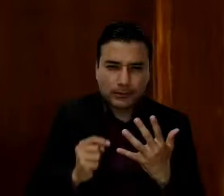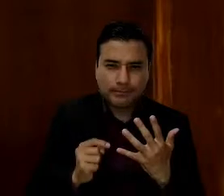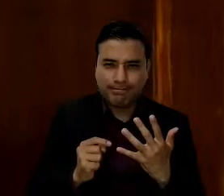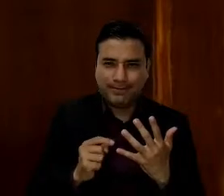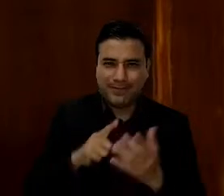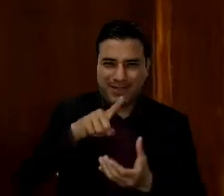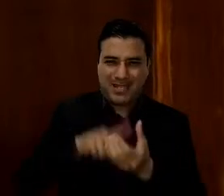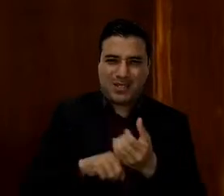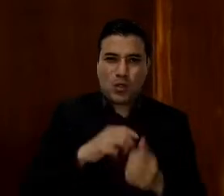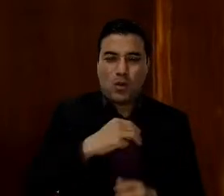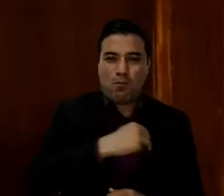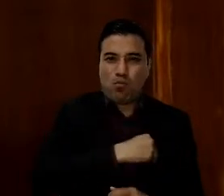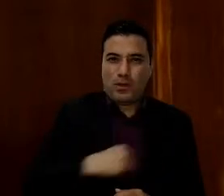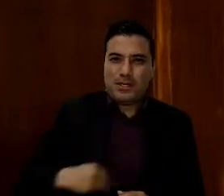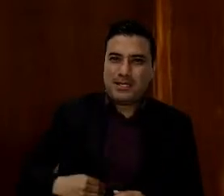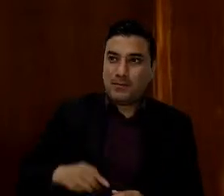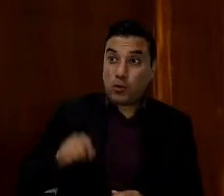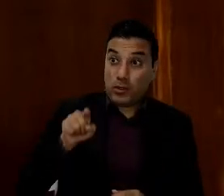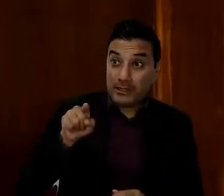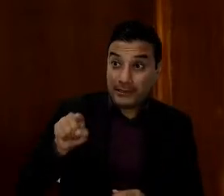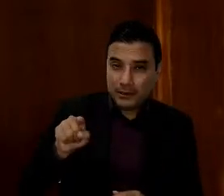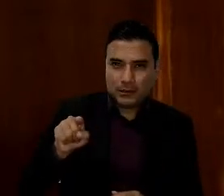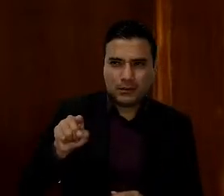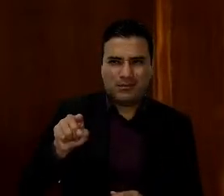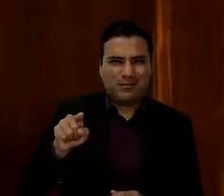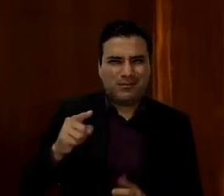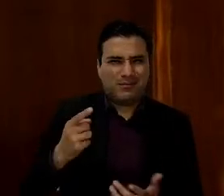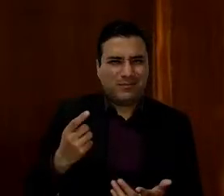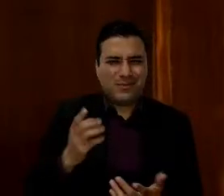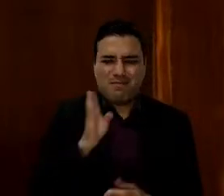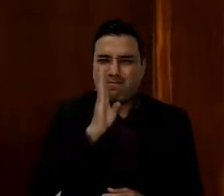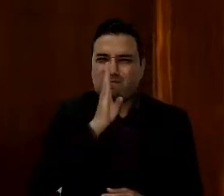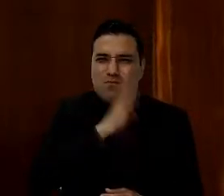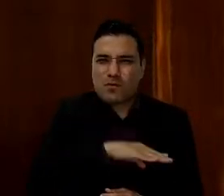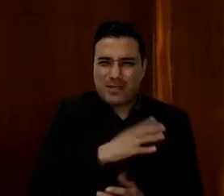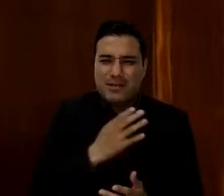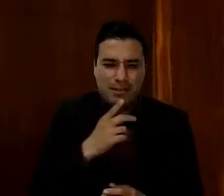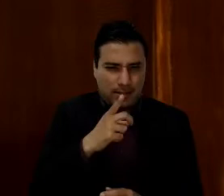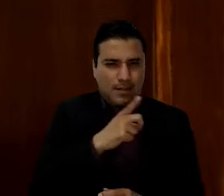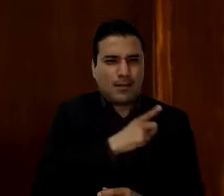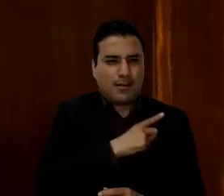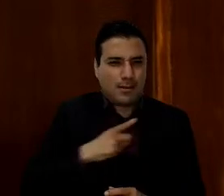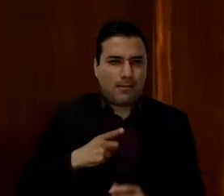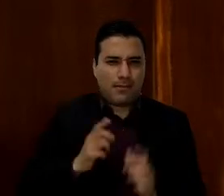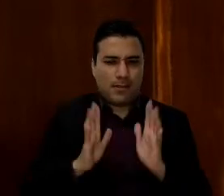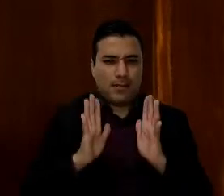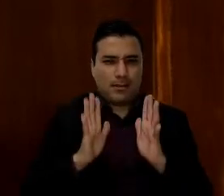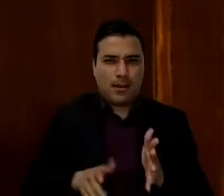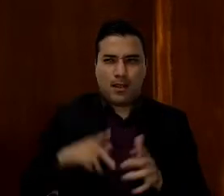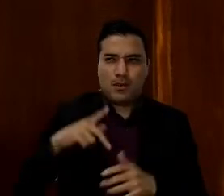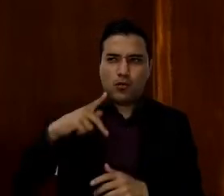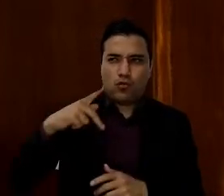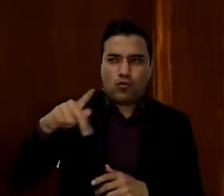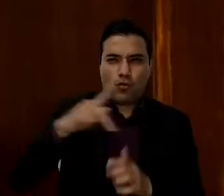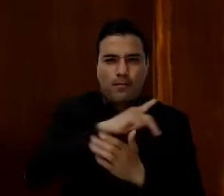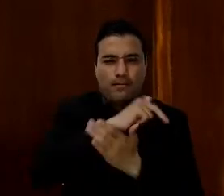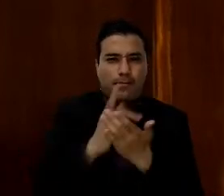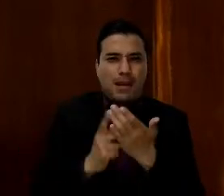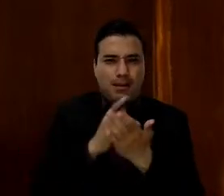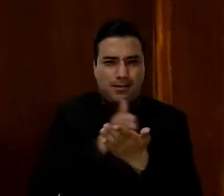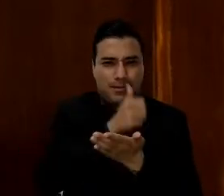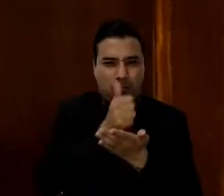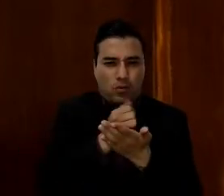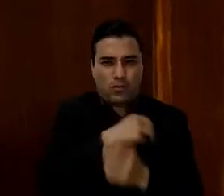municipio, quienes deben de homologar la atribución antes mencionada en sus planes de desarrollo